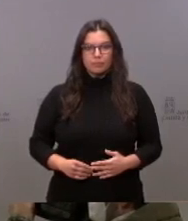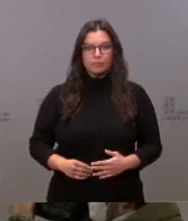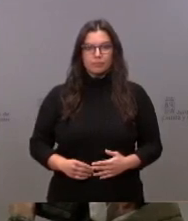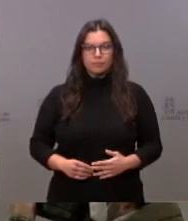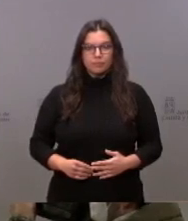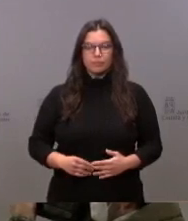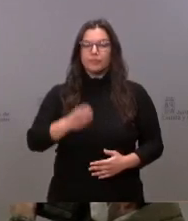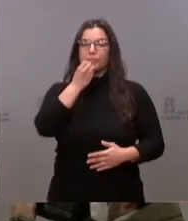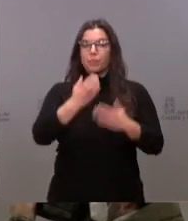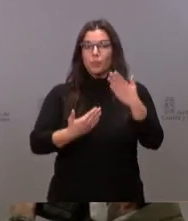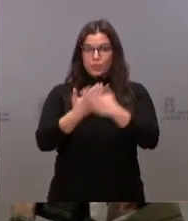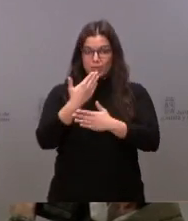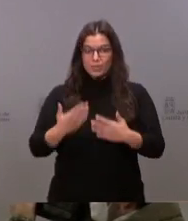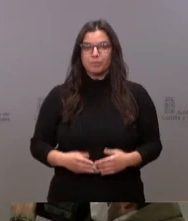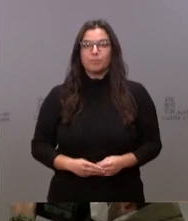Muy buenos días.